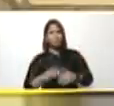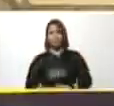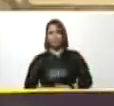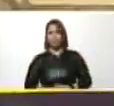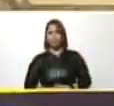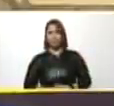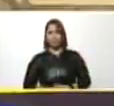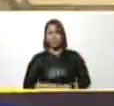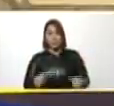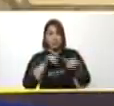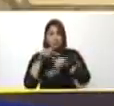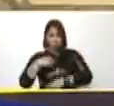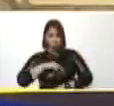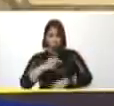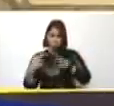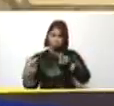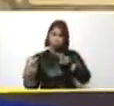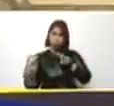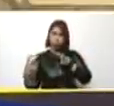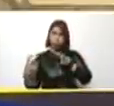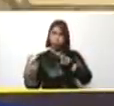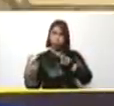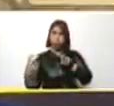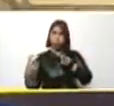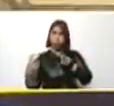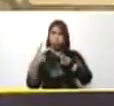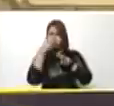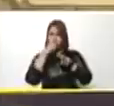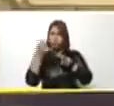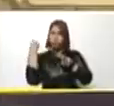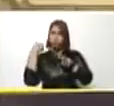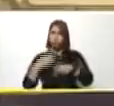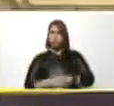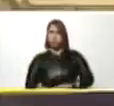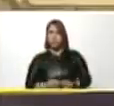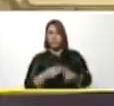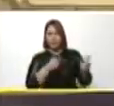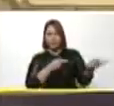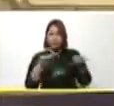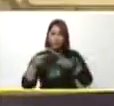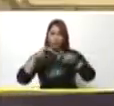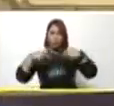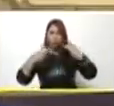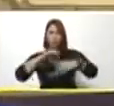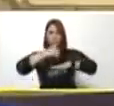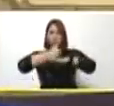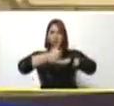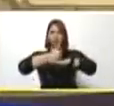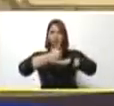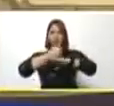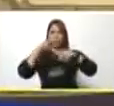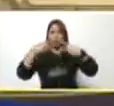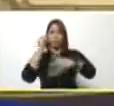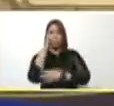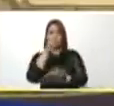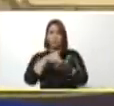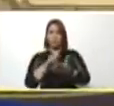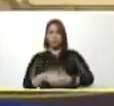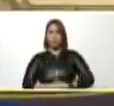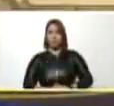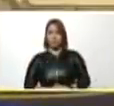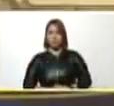Que aquí mismo nos sentamos hace un año para recibir a la nueva Junta Directiva de la nueva Asamblea Nacional,